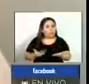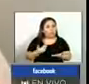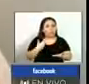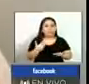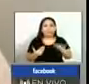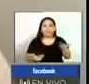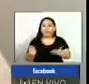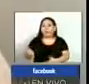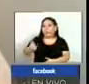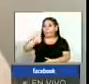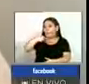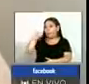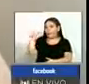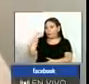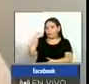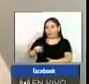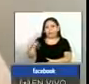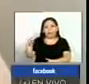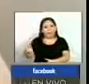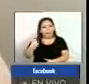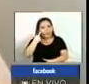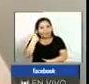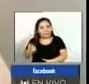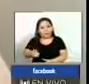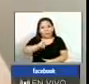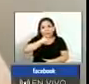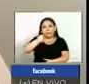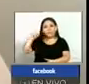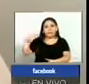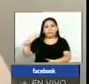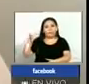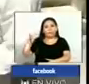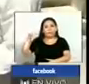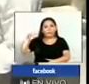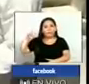vitaminas. Julio Guevara nos presenta la siguiente nota.